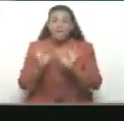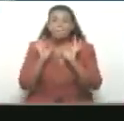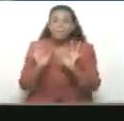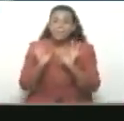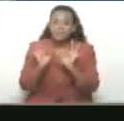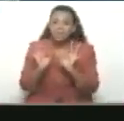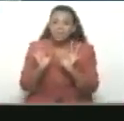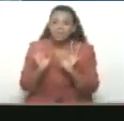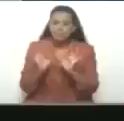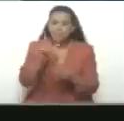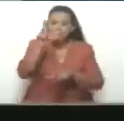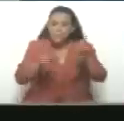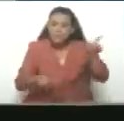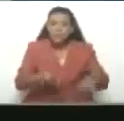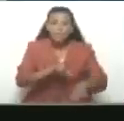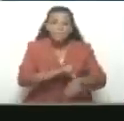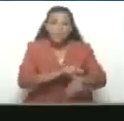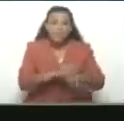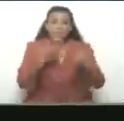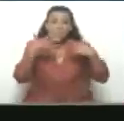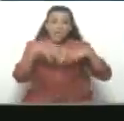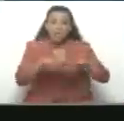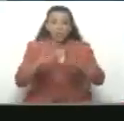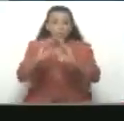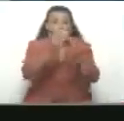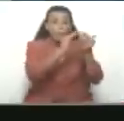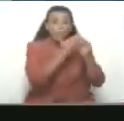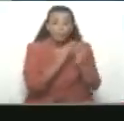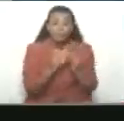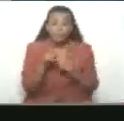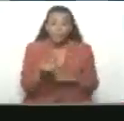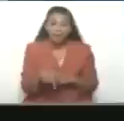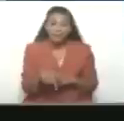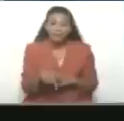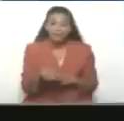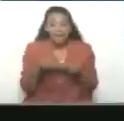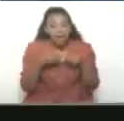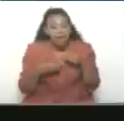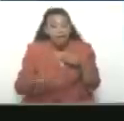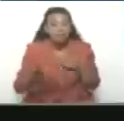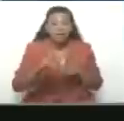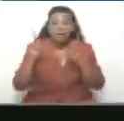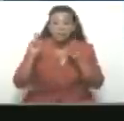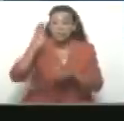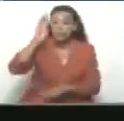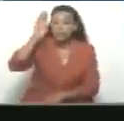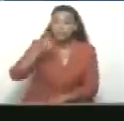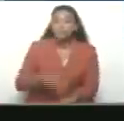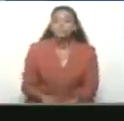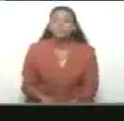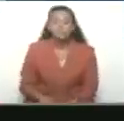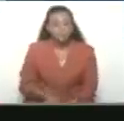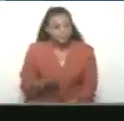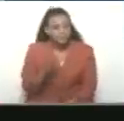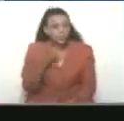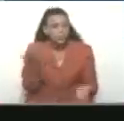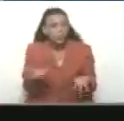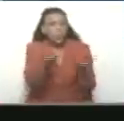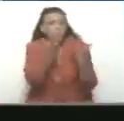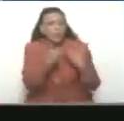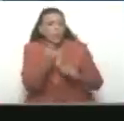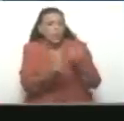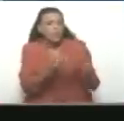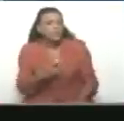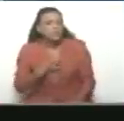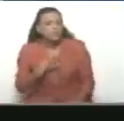especialistas y a los médicos integrales comunitarios de aquí en adelante para el futuro Jessica Cuéntame